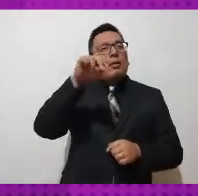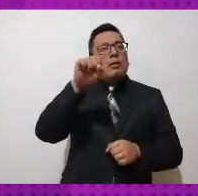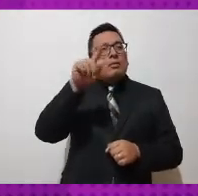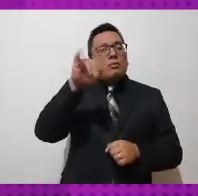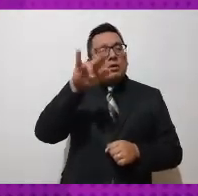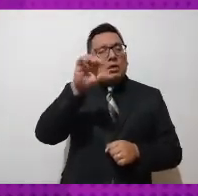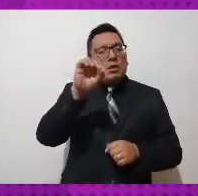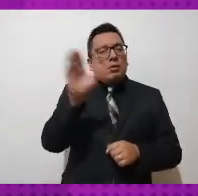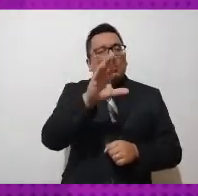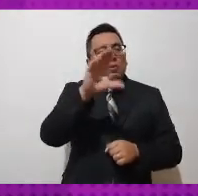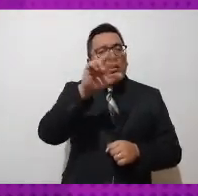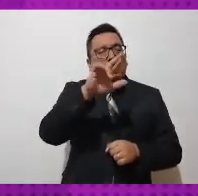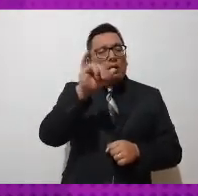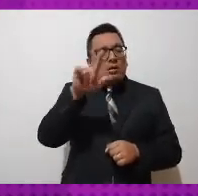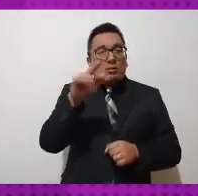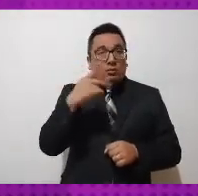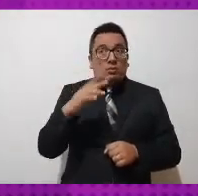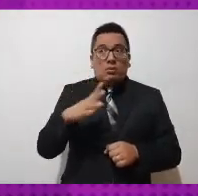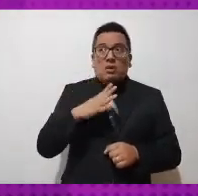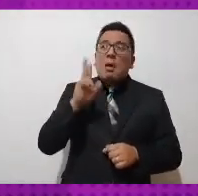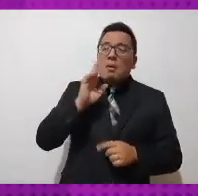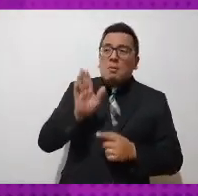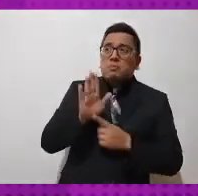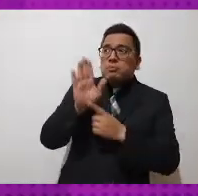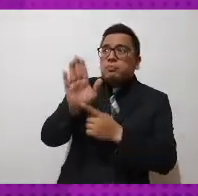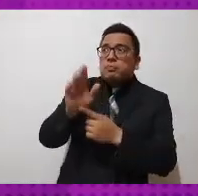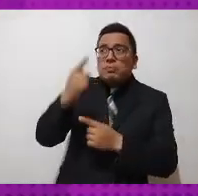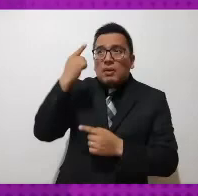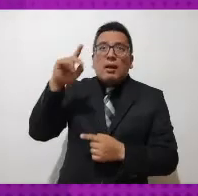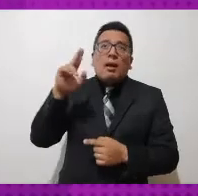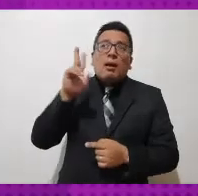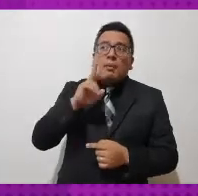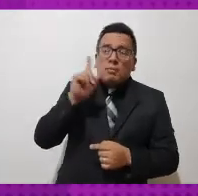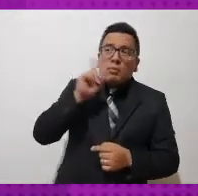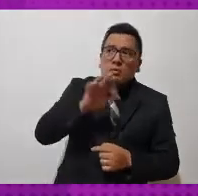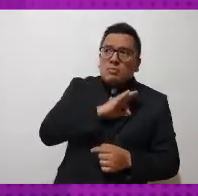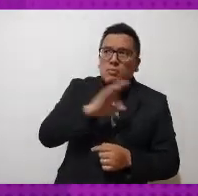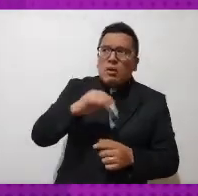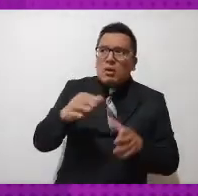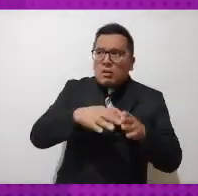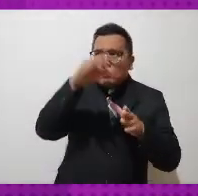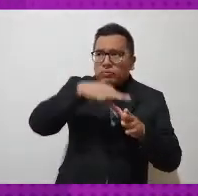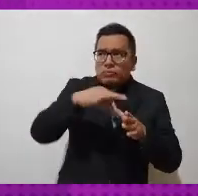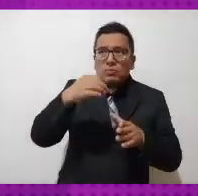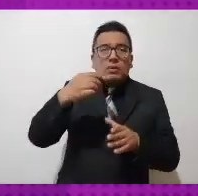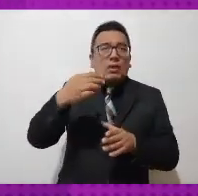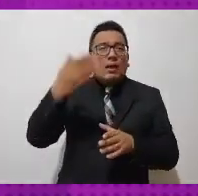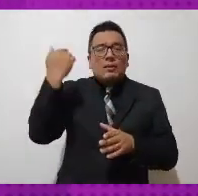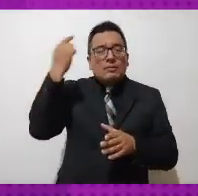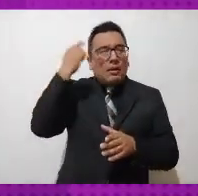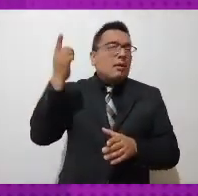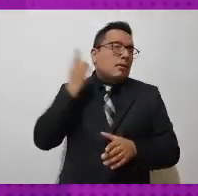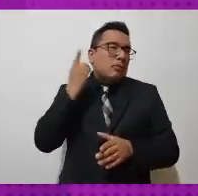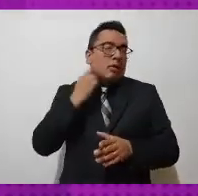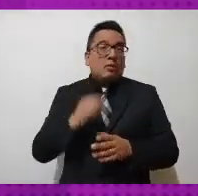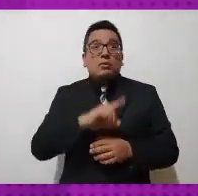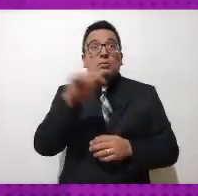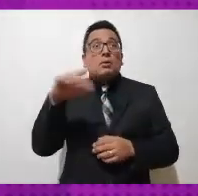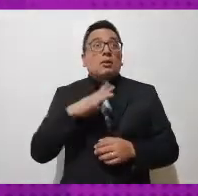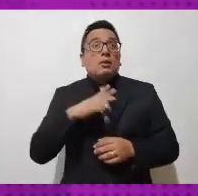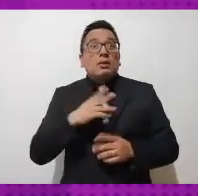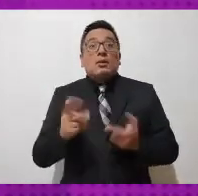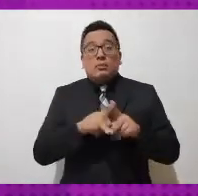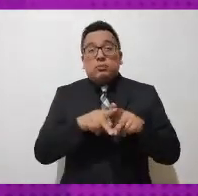primera propuesta para que las mujeres pudieran votar en las elecciones para diputados, fundó así el diario La Mujer